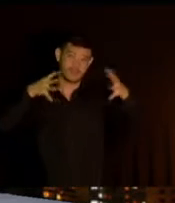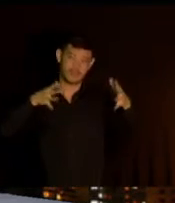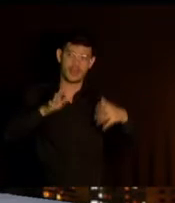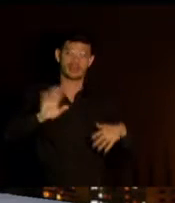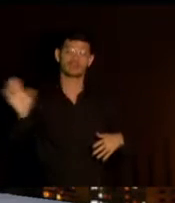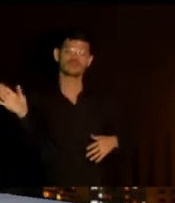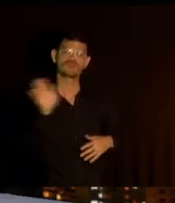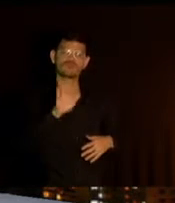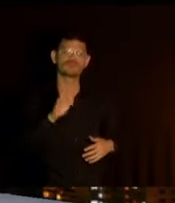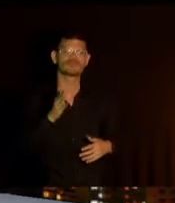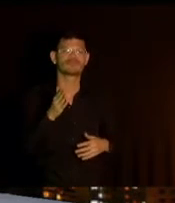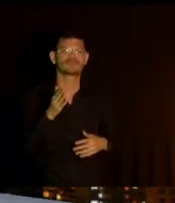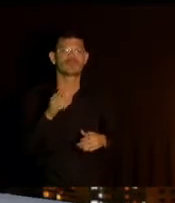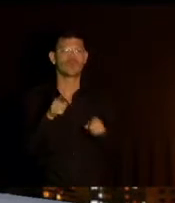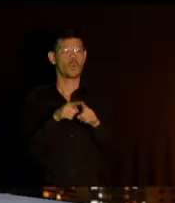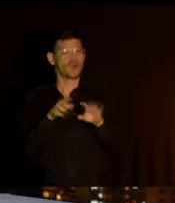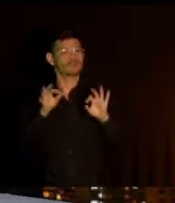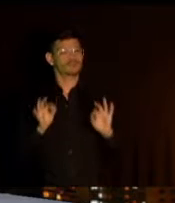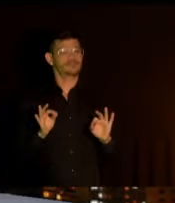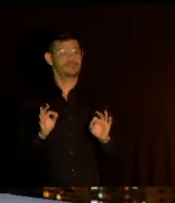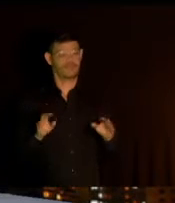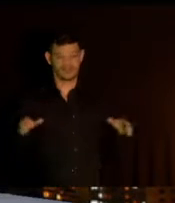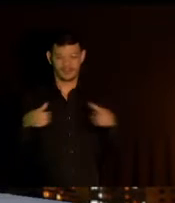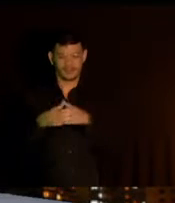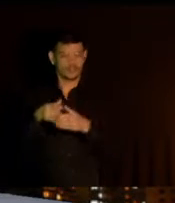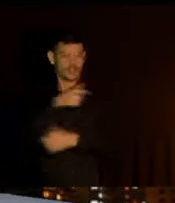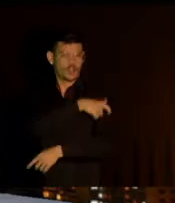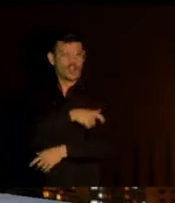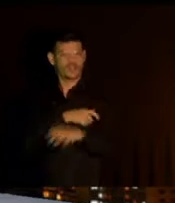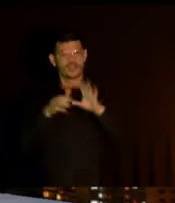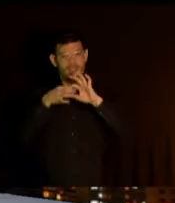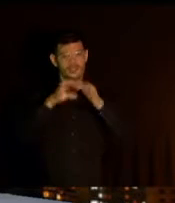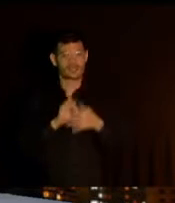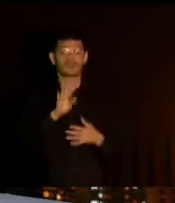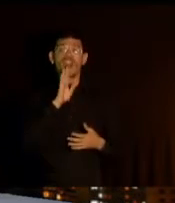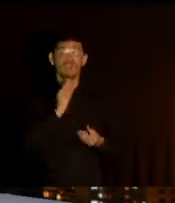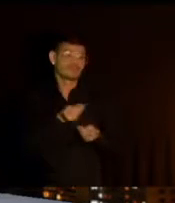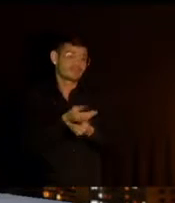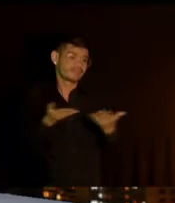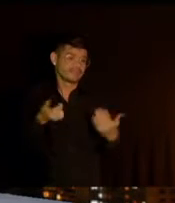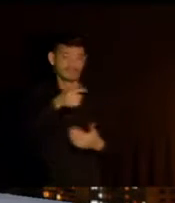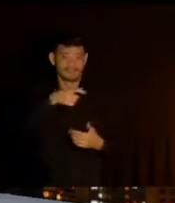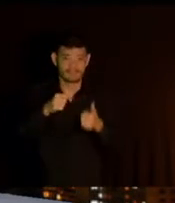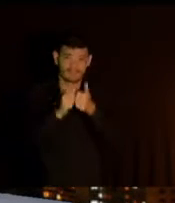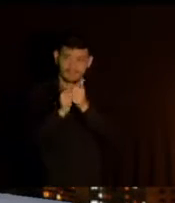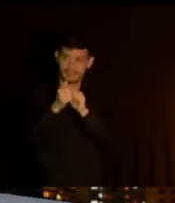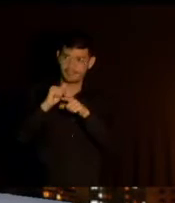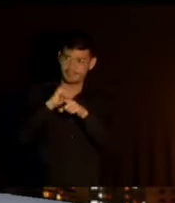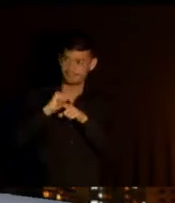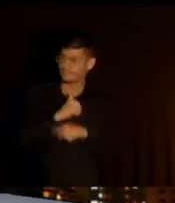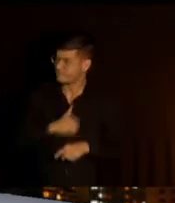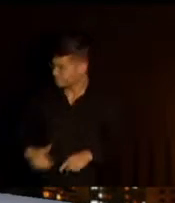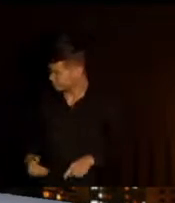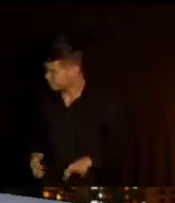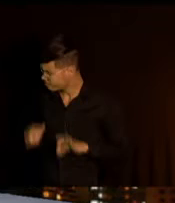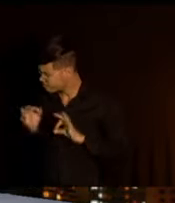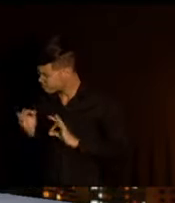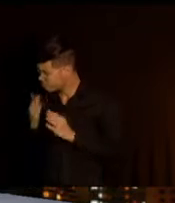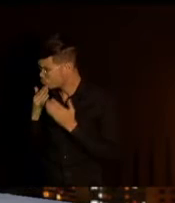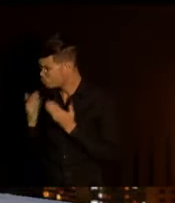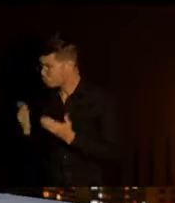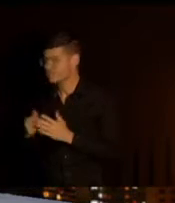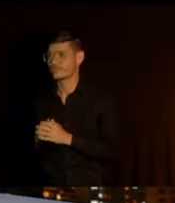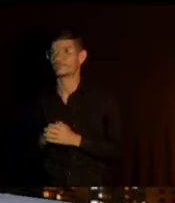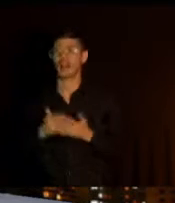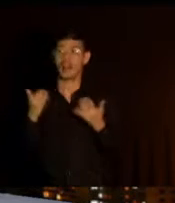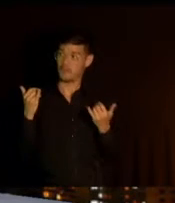al elemento, al ser de este Comité Paralímpico como son los atletas. Presidente Julio César Ávila, muchas gracias y